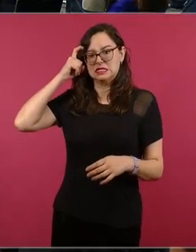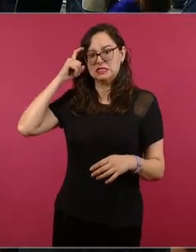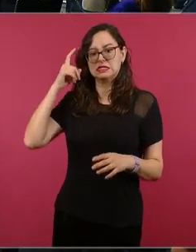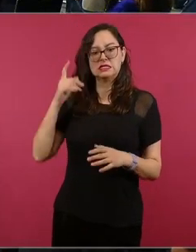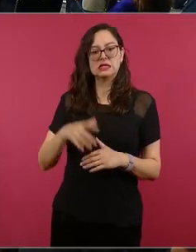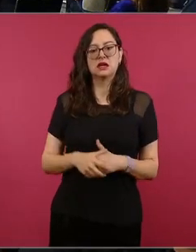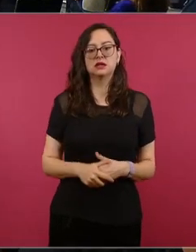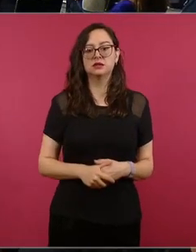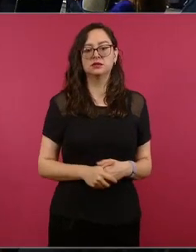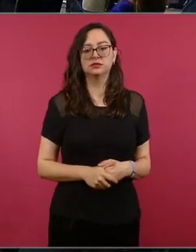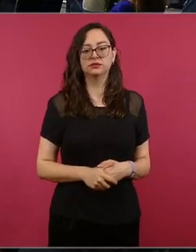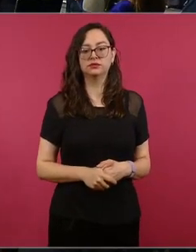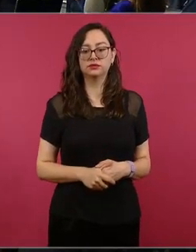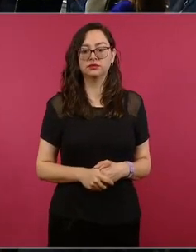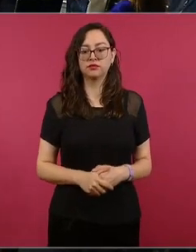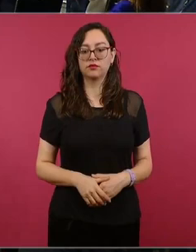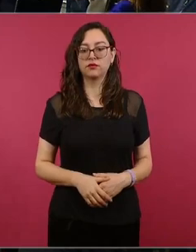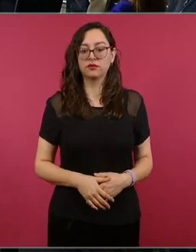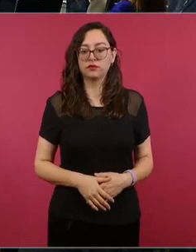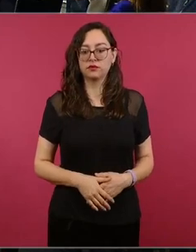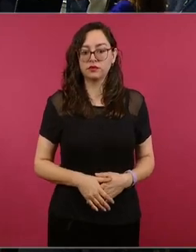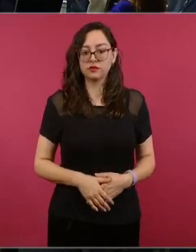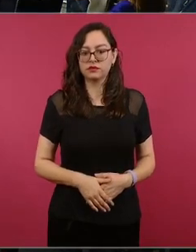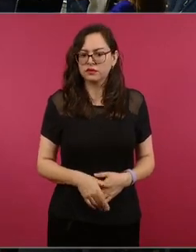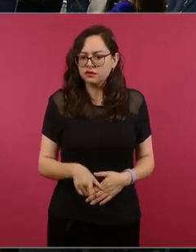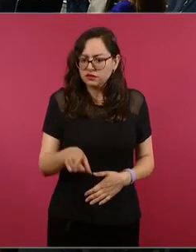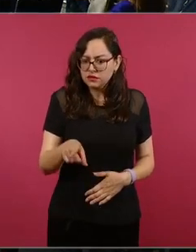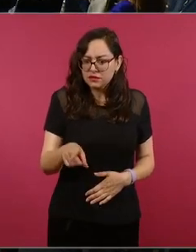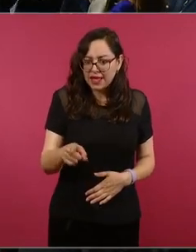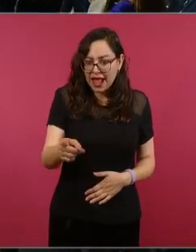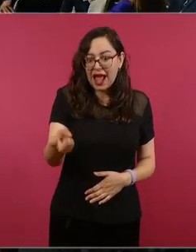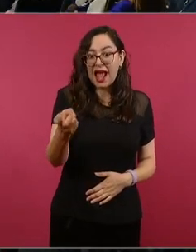de esos. De esos. A ver, pásalo.